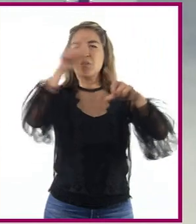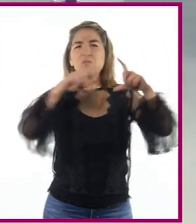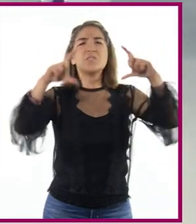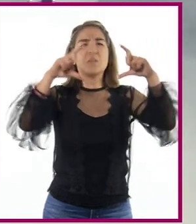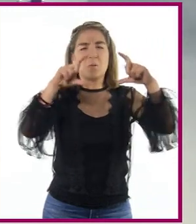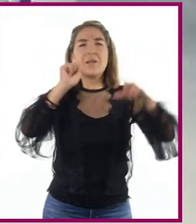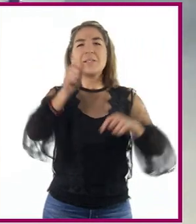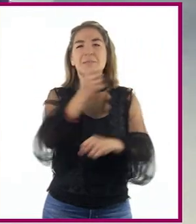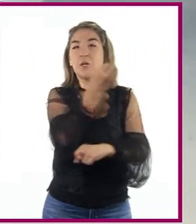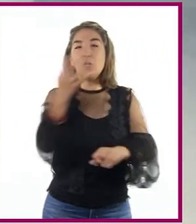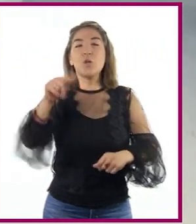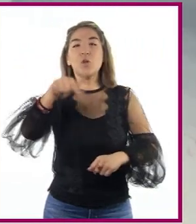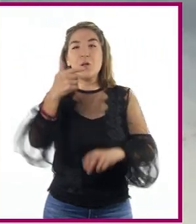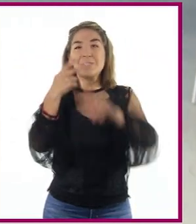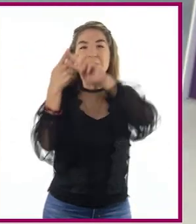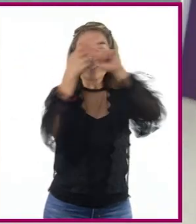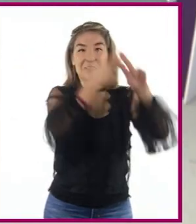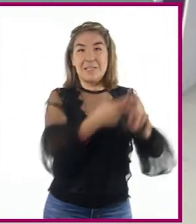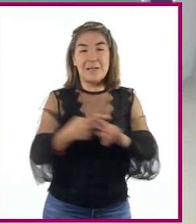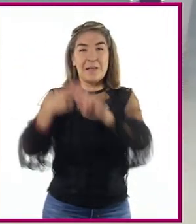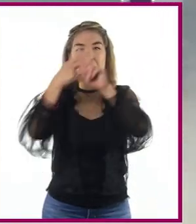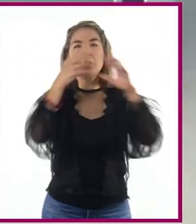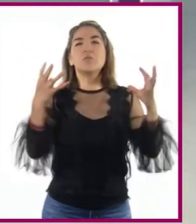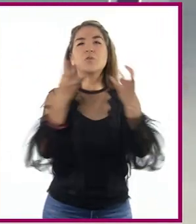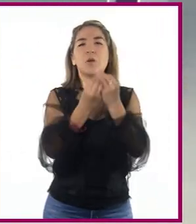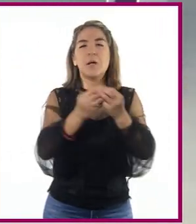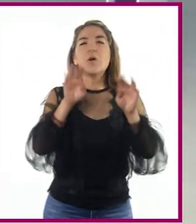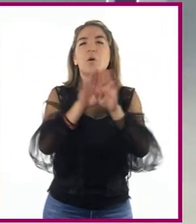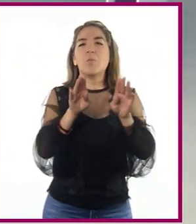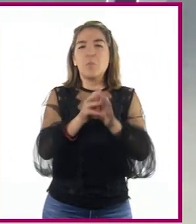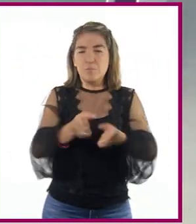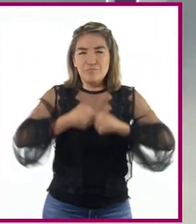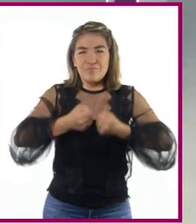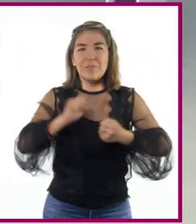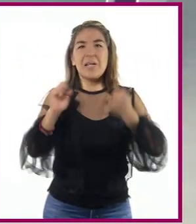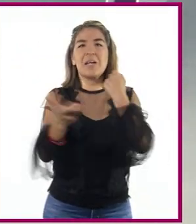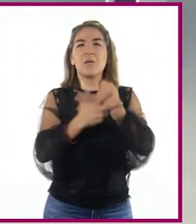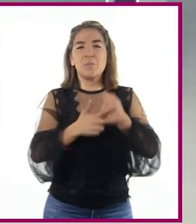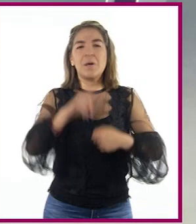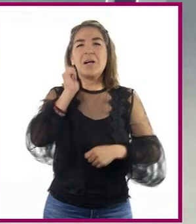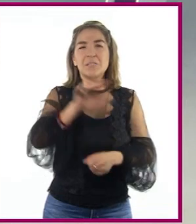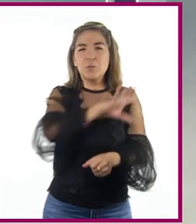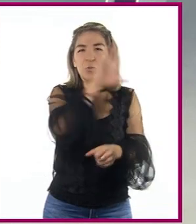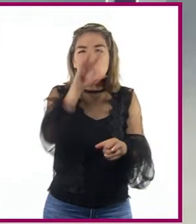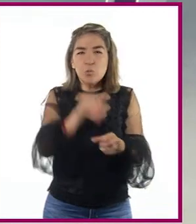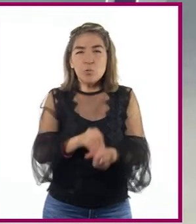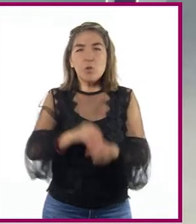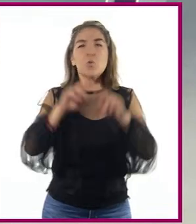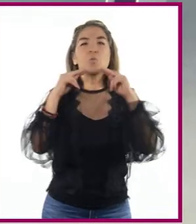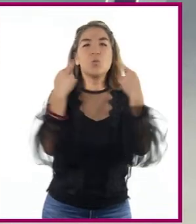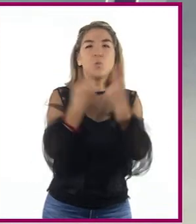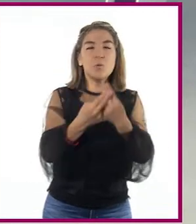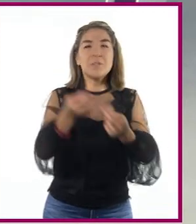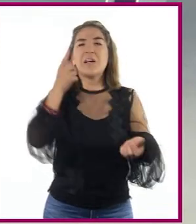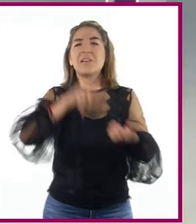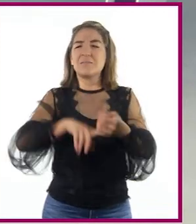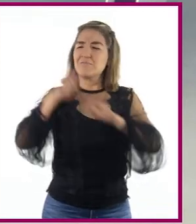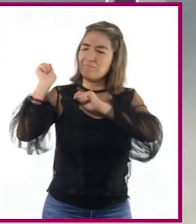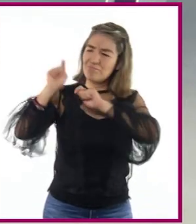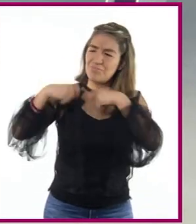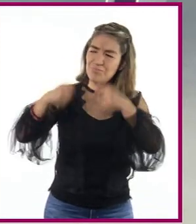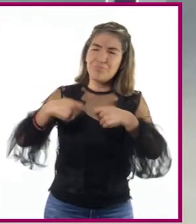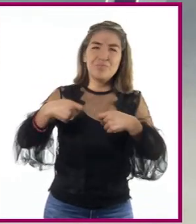12, pues este número alude a la perfección, lo completo, la unidad en varias